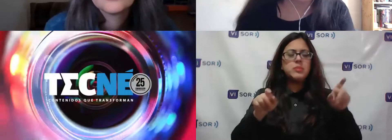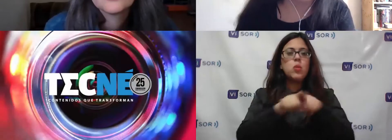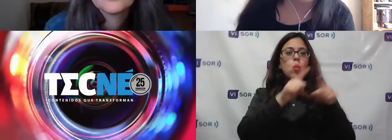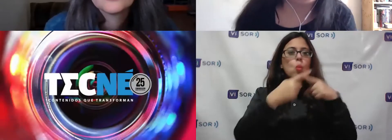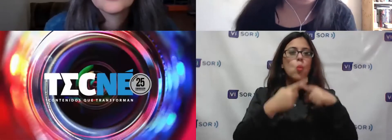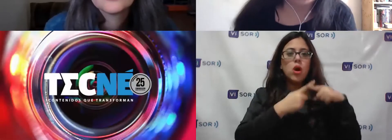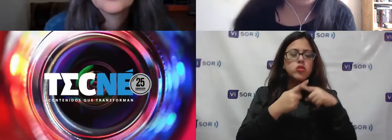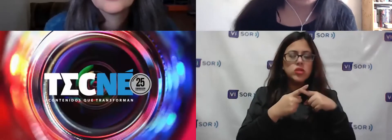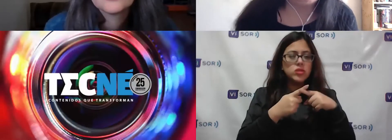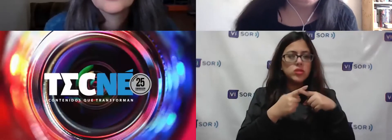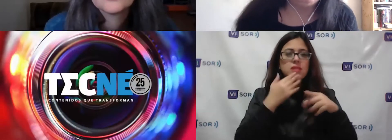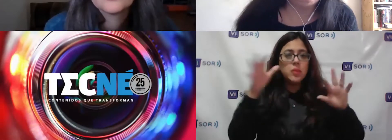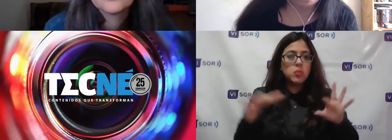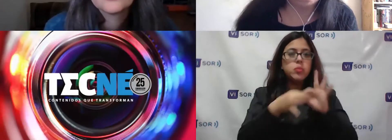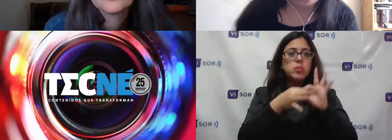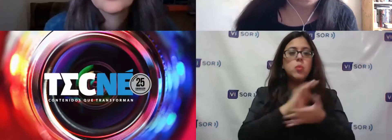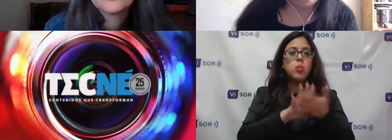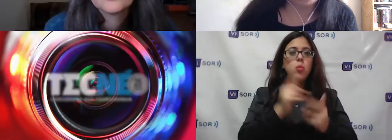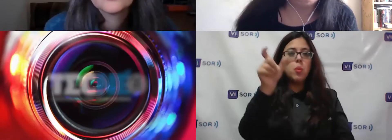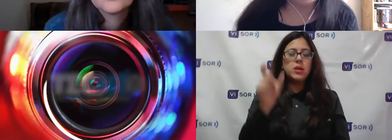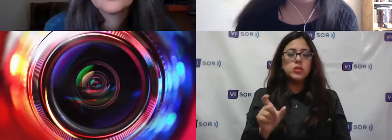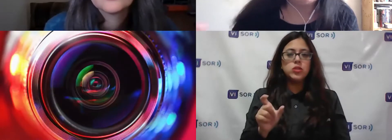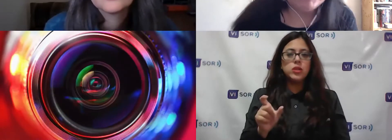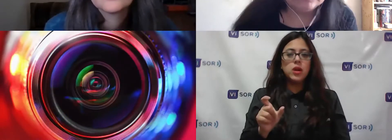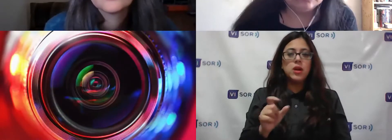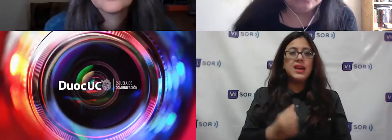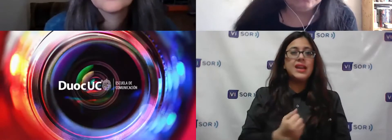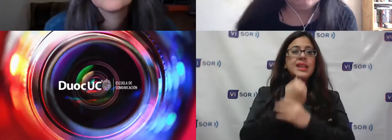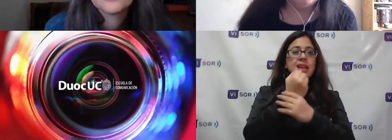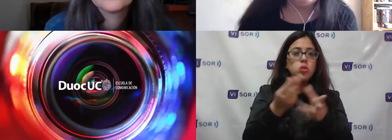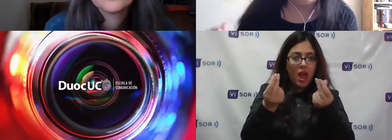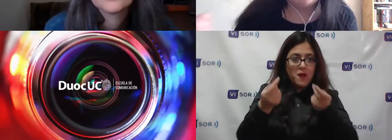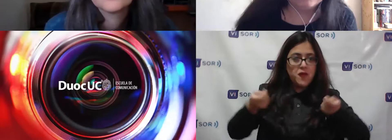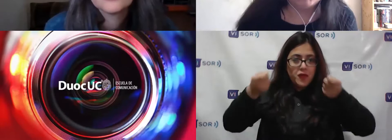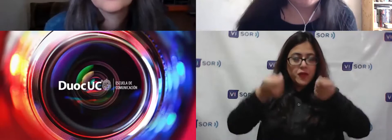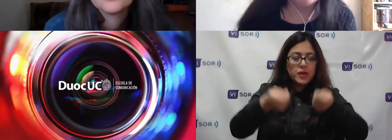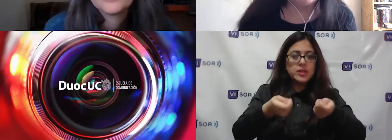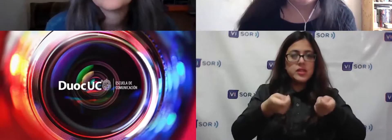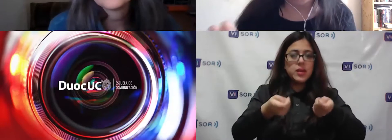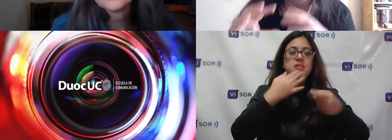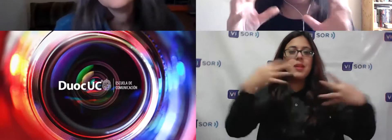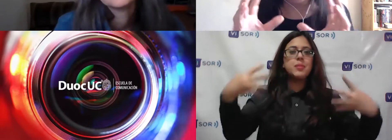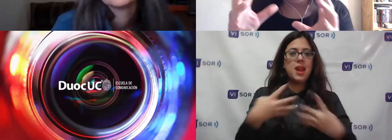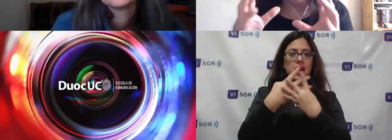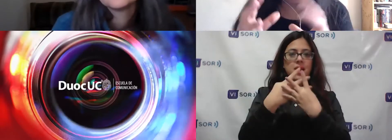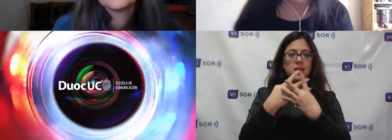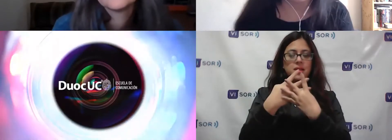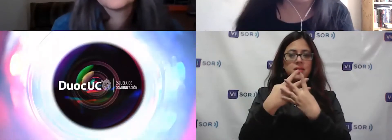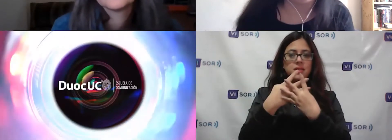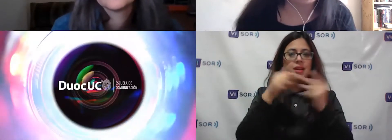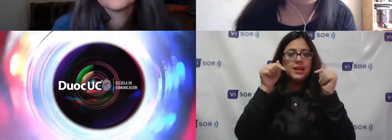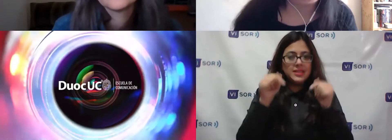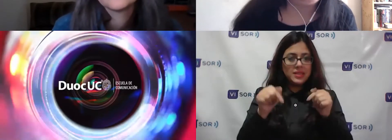como como esa persona que te ayuda a conseguir financiamiento no redes por así decirlo y hay un poco quedaba el